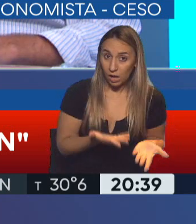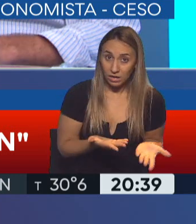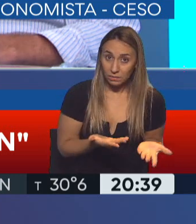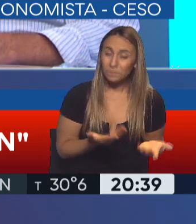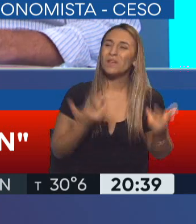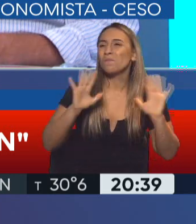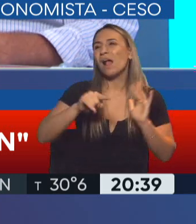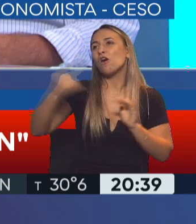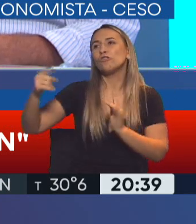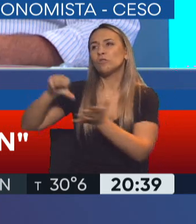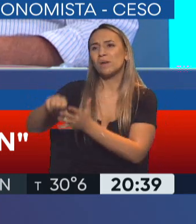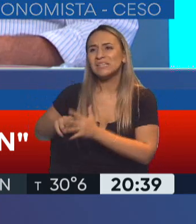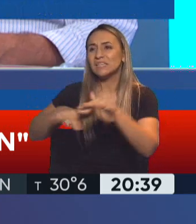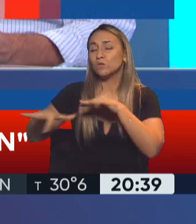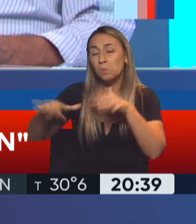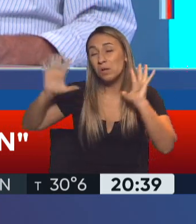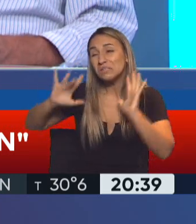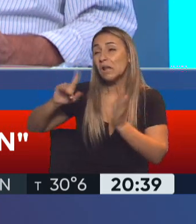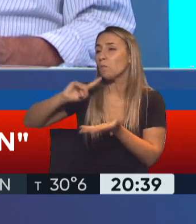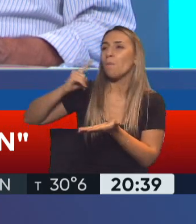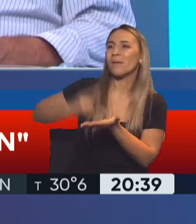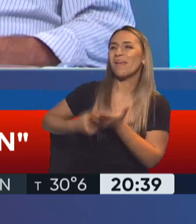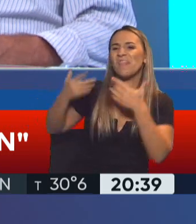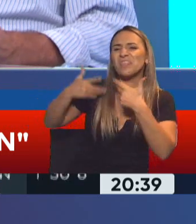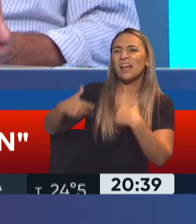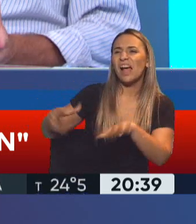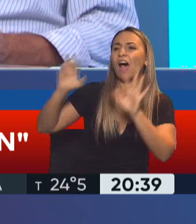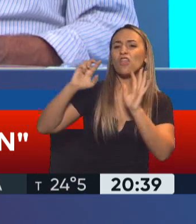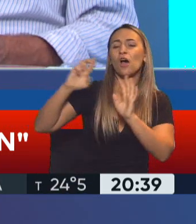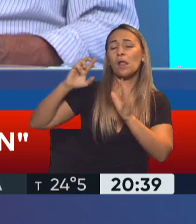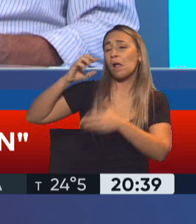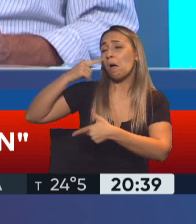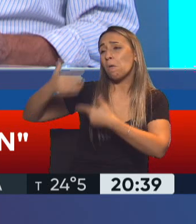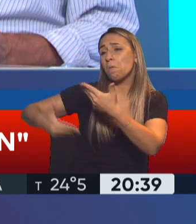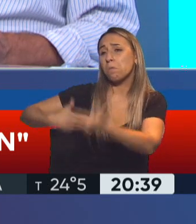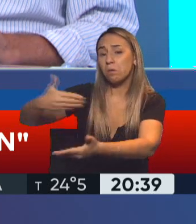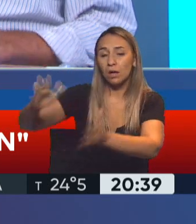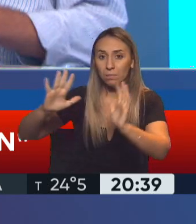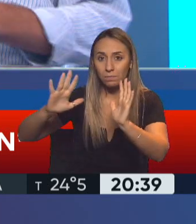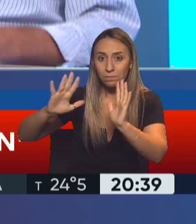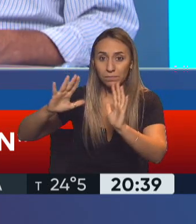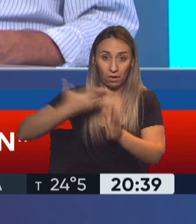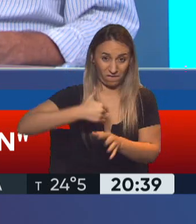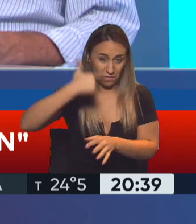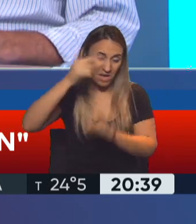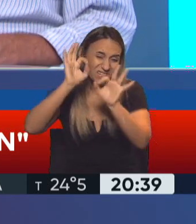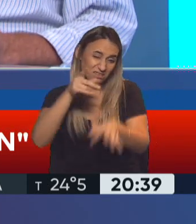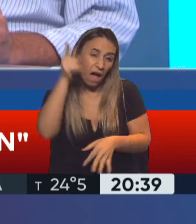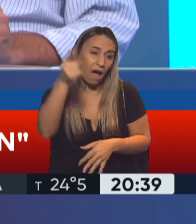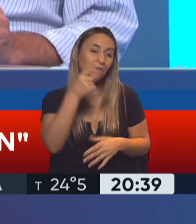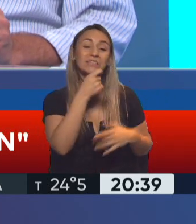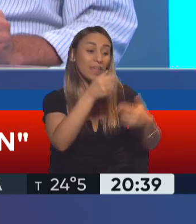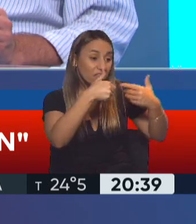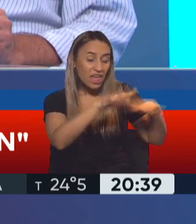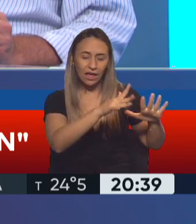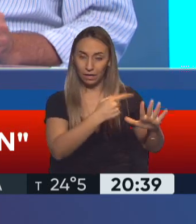parece y el fondo me parece que tiene experiencias que le indican lo contrario me parece que también es